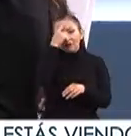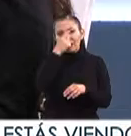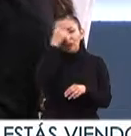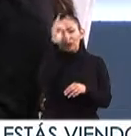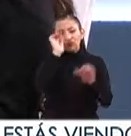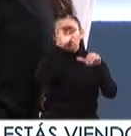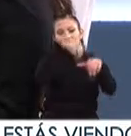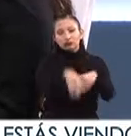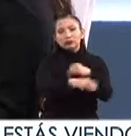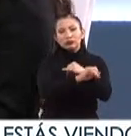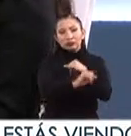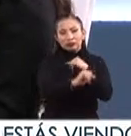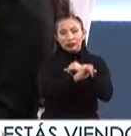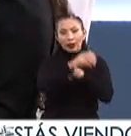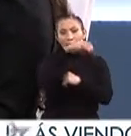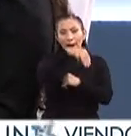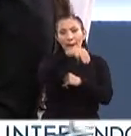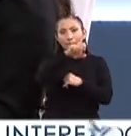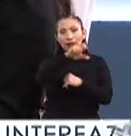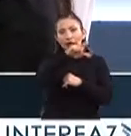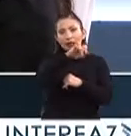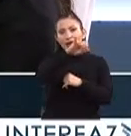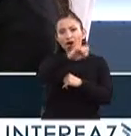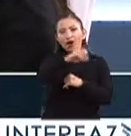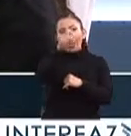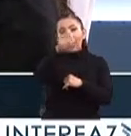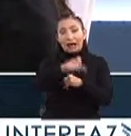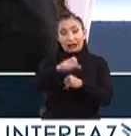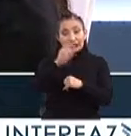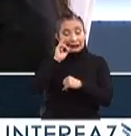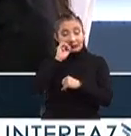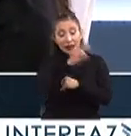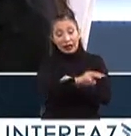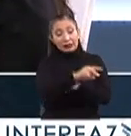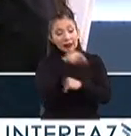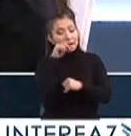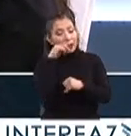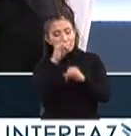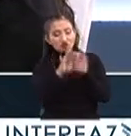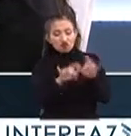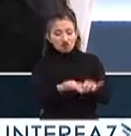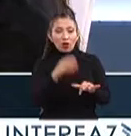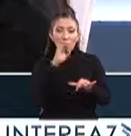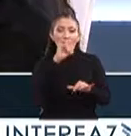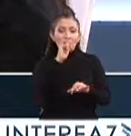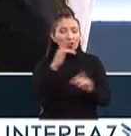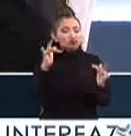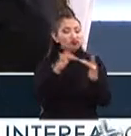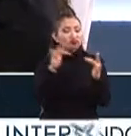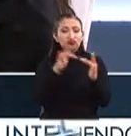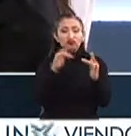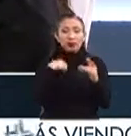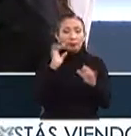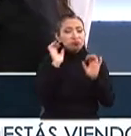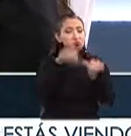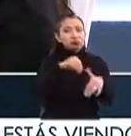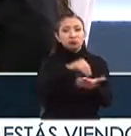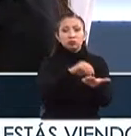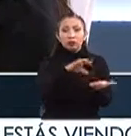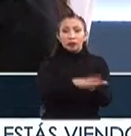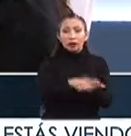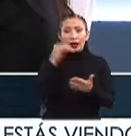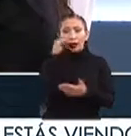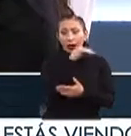tienen que ingresar a la página de México X. Ahí deberán de generar una cuenta y con esa cuenta directamente se pueden inscribir de